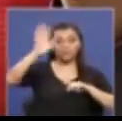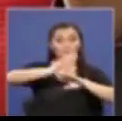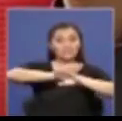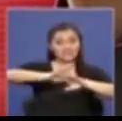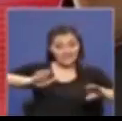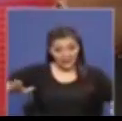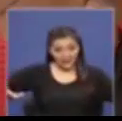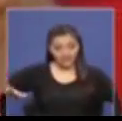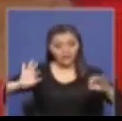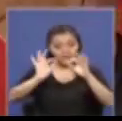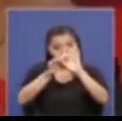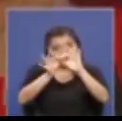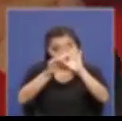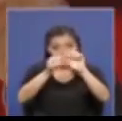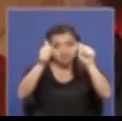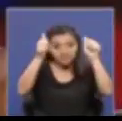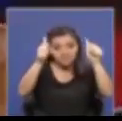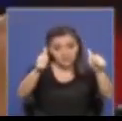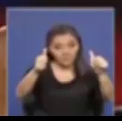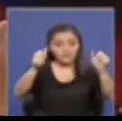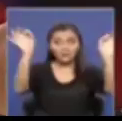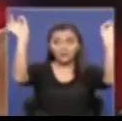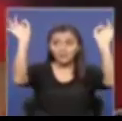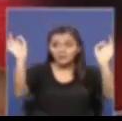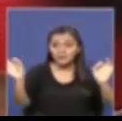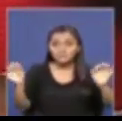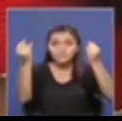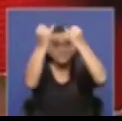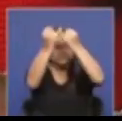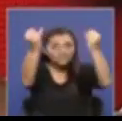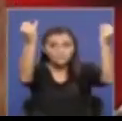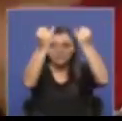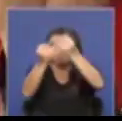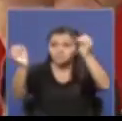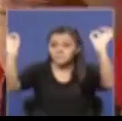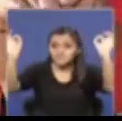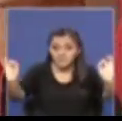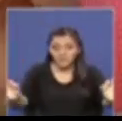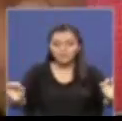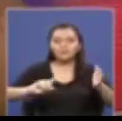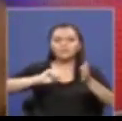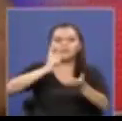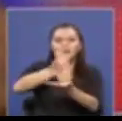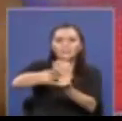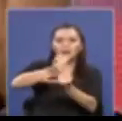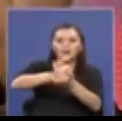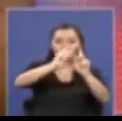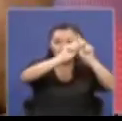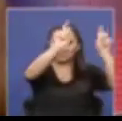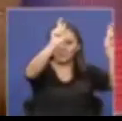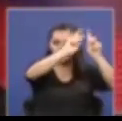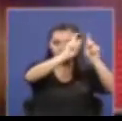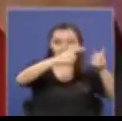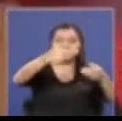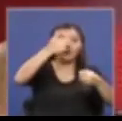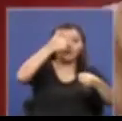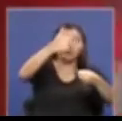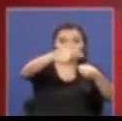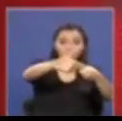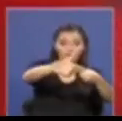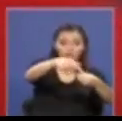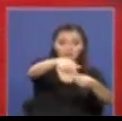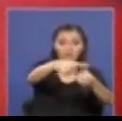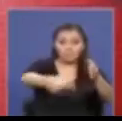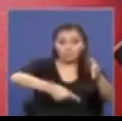esté tengamos lista la adecuada red eléctrica para el sector camaronero, poco a poco iremos retirando ese subsidio al diésel